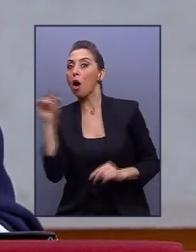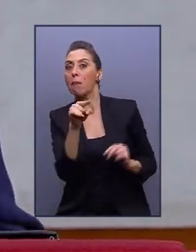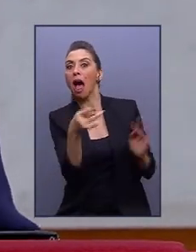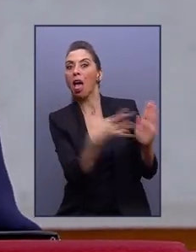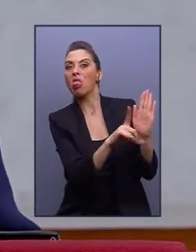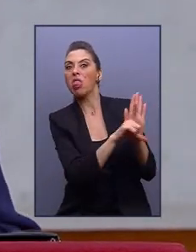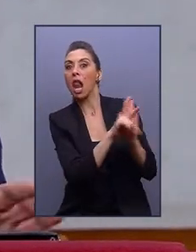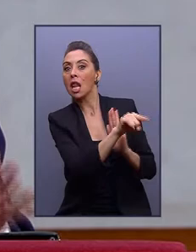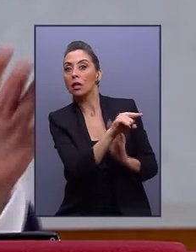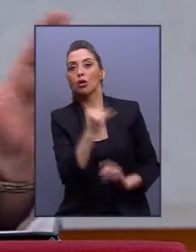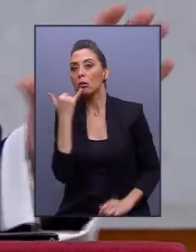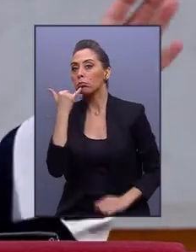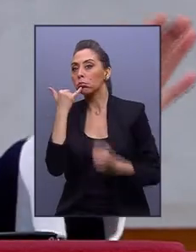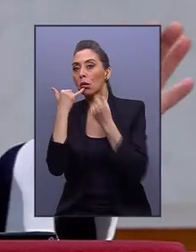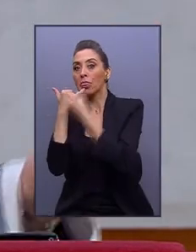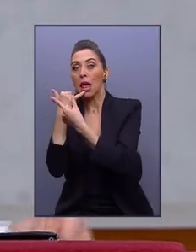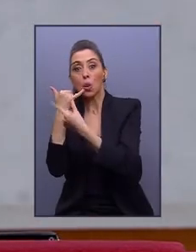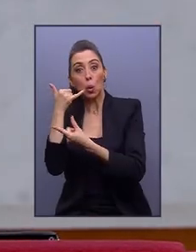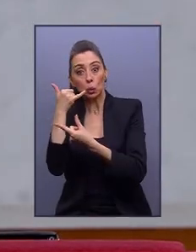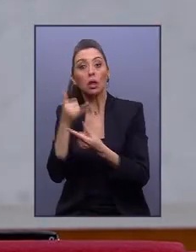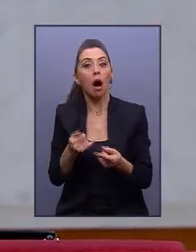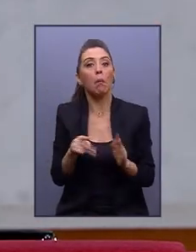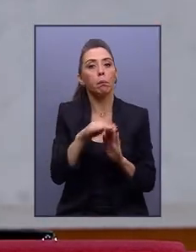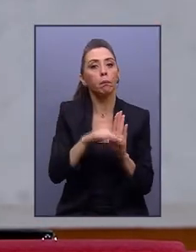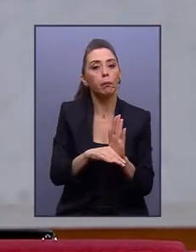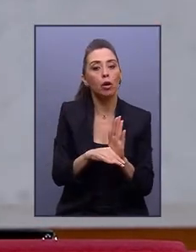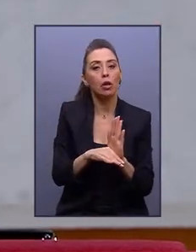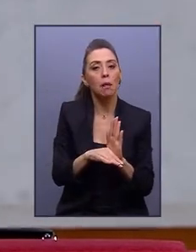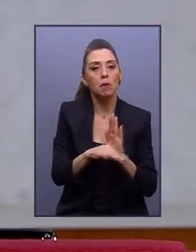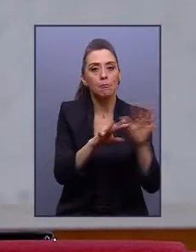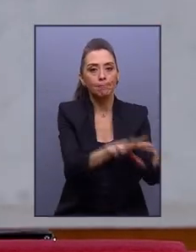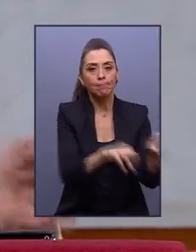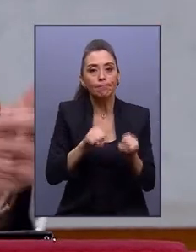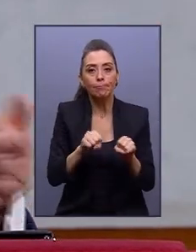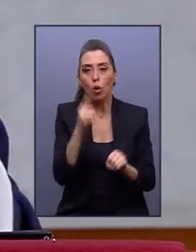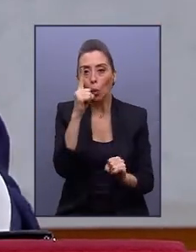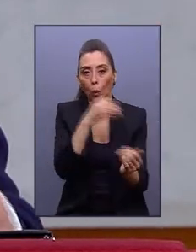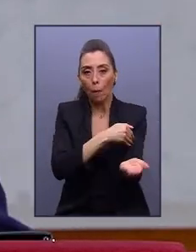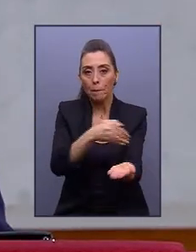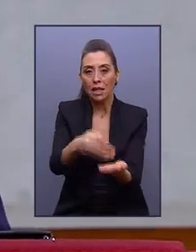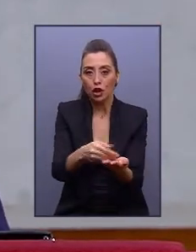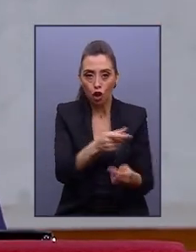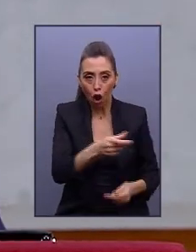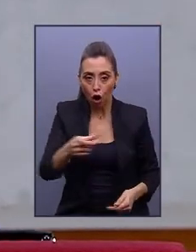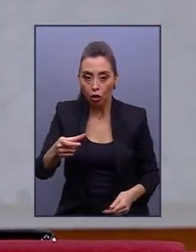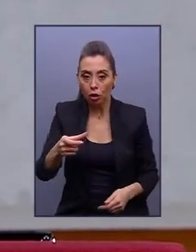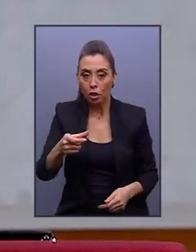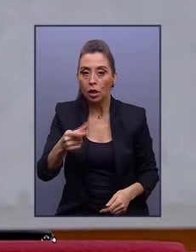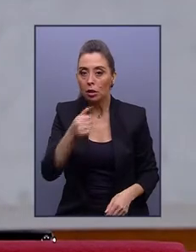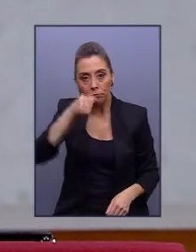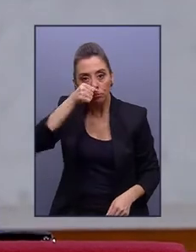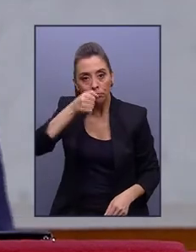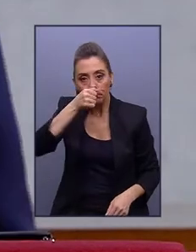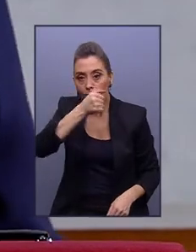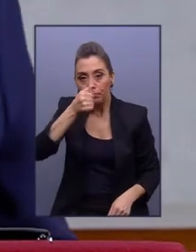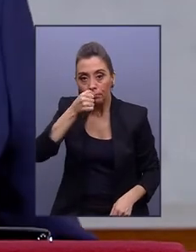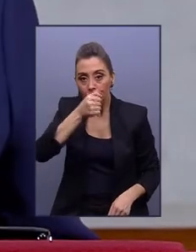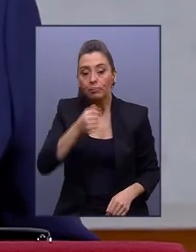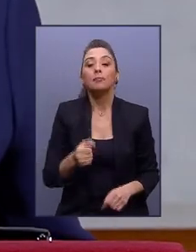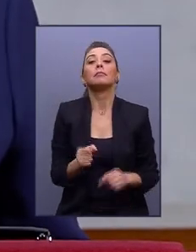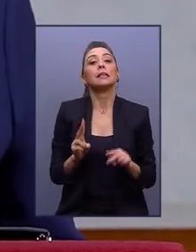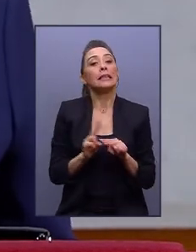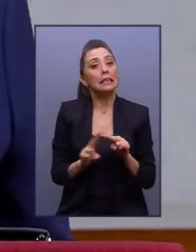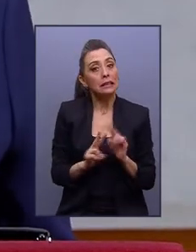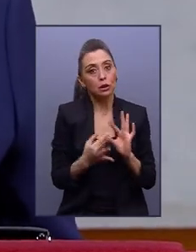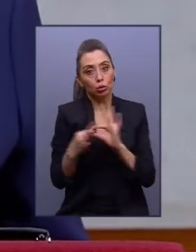partir de estas denuncias, el programa permitió, por ejemplo, la incautación de casi 1.000.000 de dosis de pasta base.